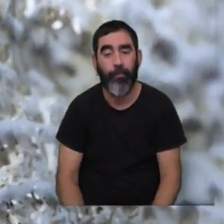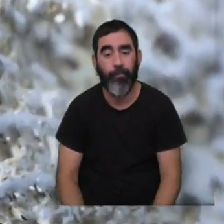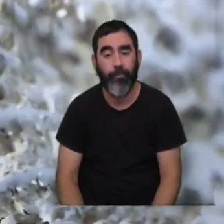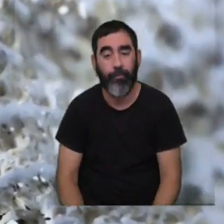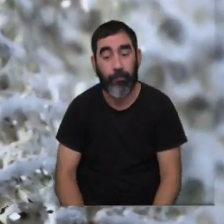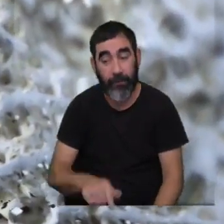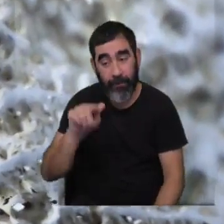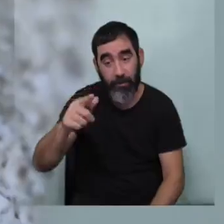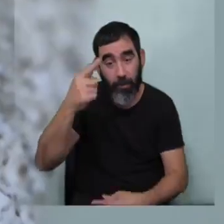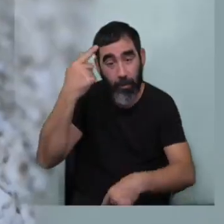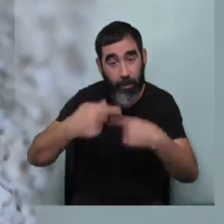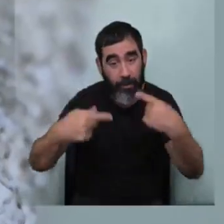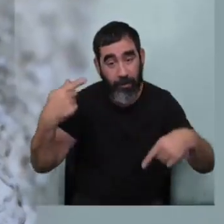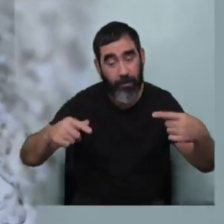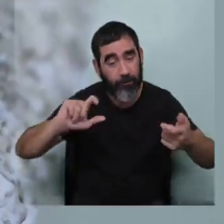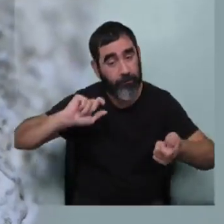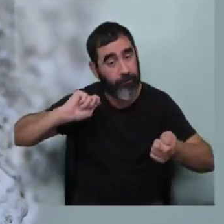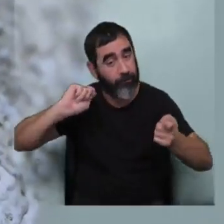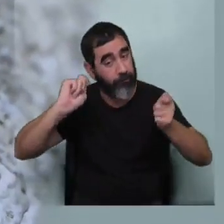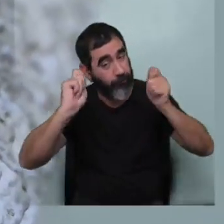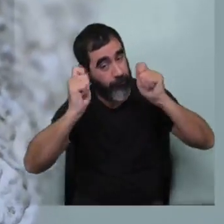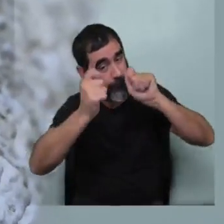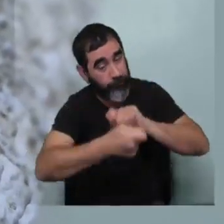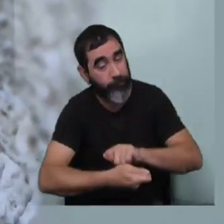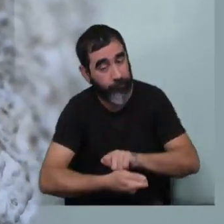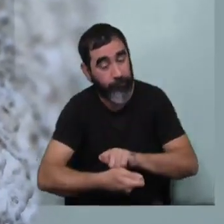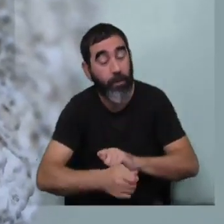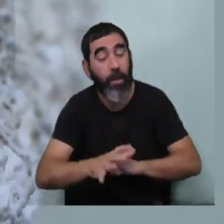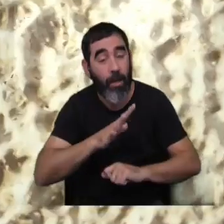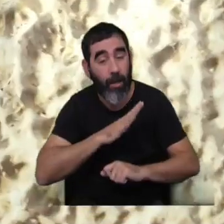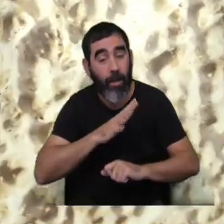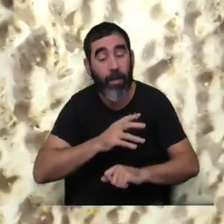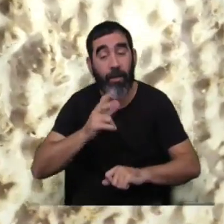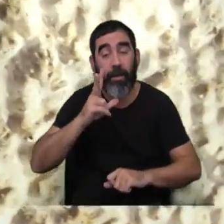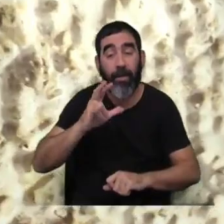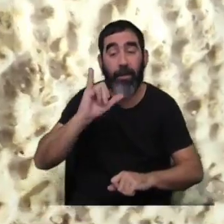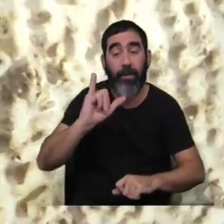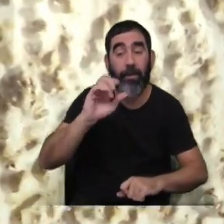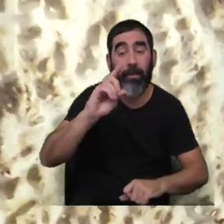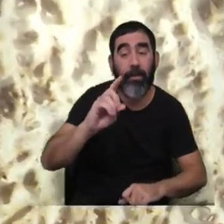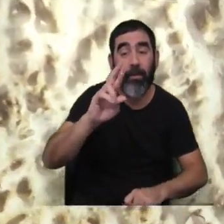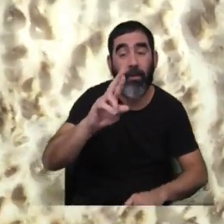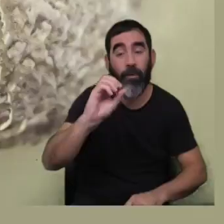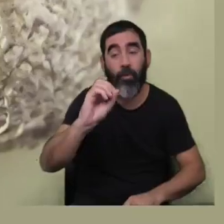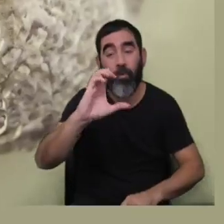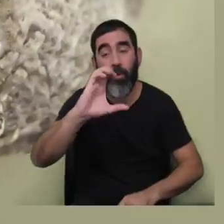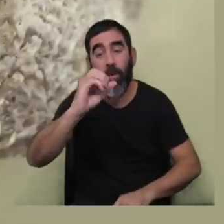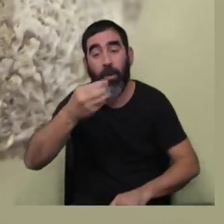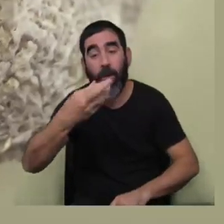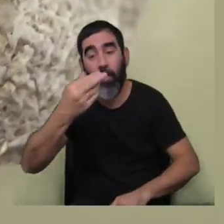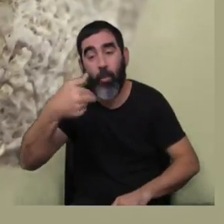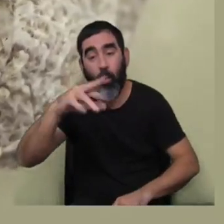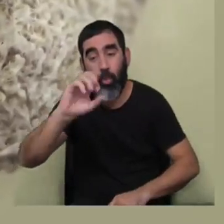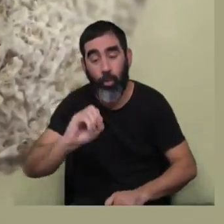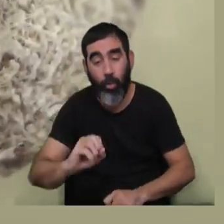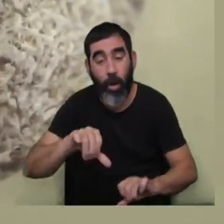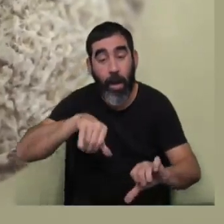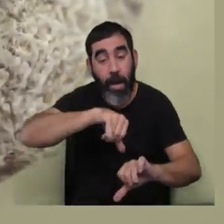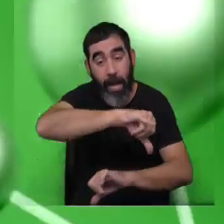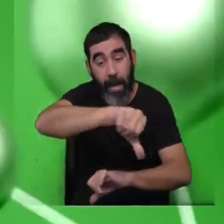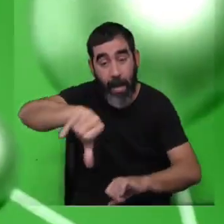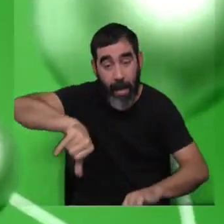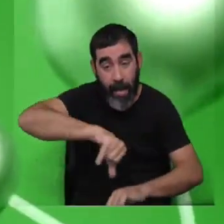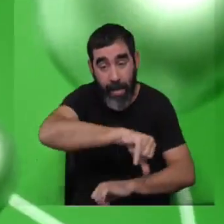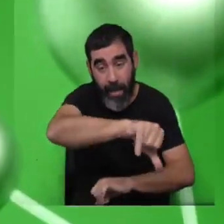Entonces esa materia orgánica se va transformando y genera los hidrocarburos. Si esos hidrocarburos están líquidos, en estado líquido, en